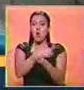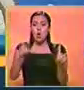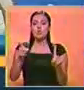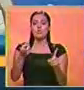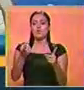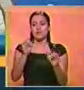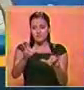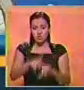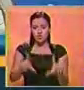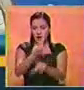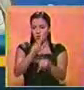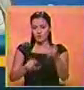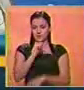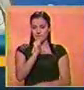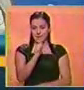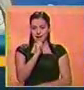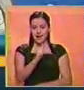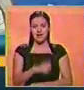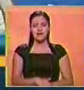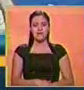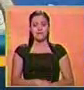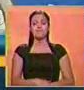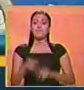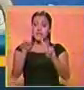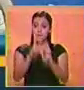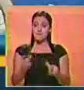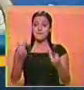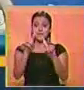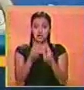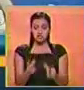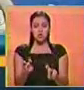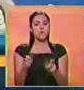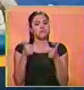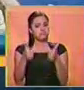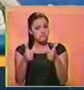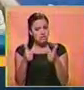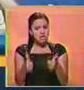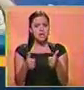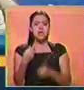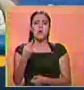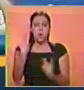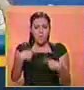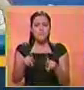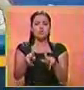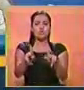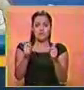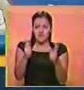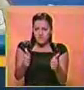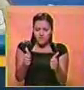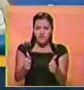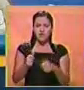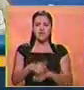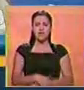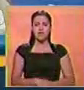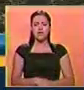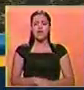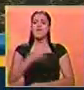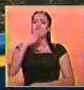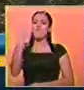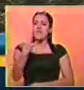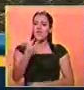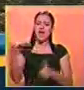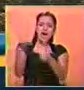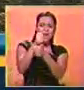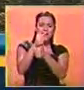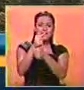la entidad. Al testigo, la investigación pues es favorable, hay más posibilidades de llegar a la verdad.